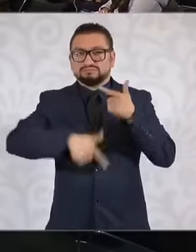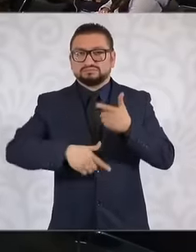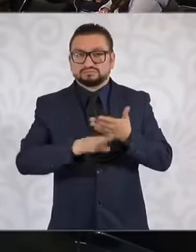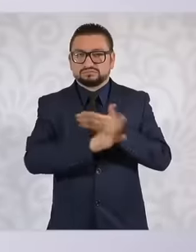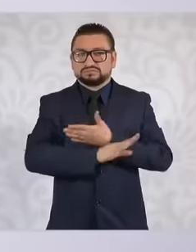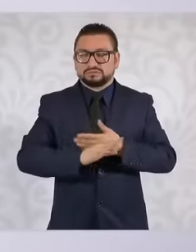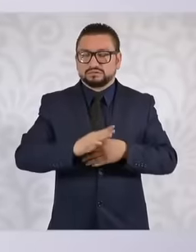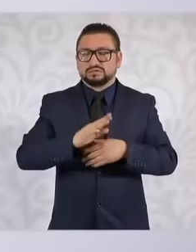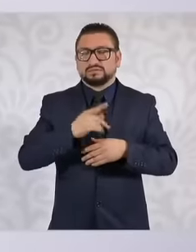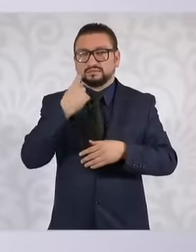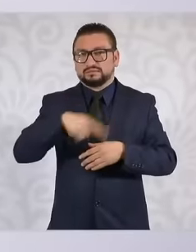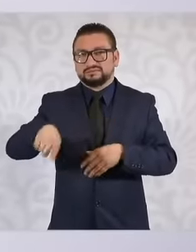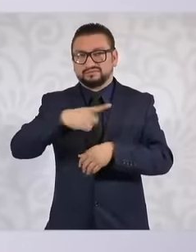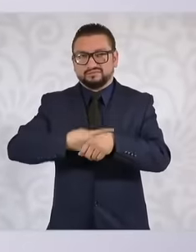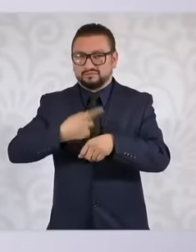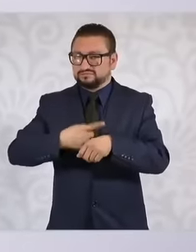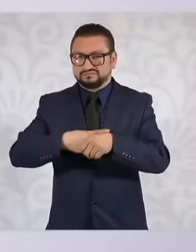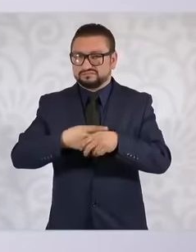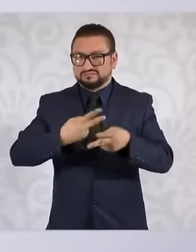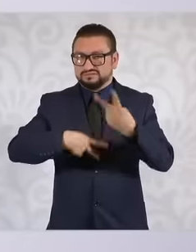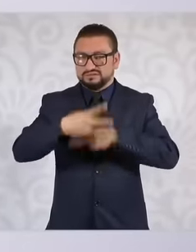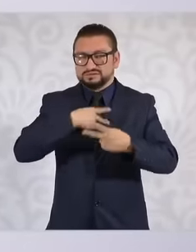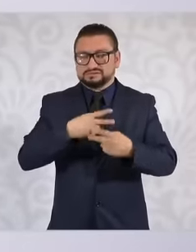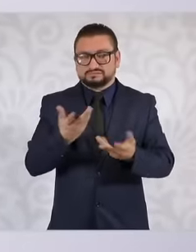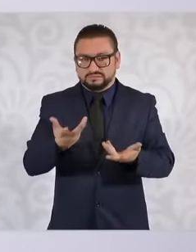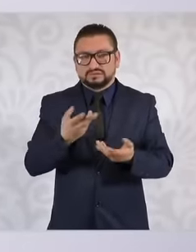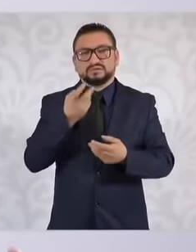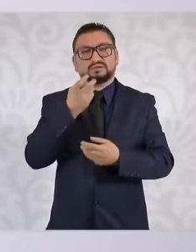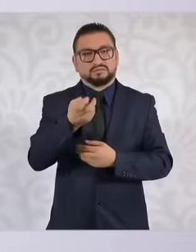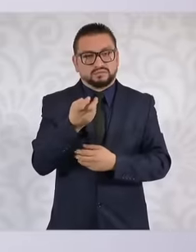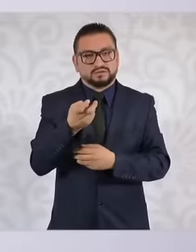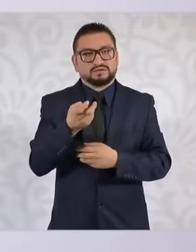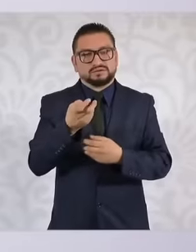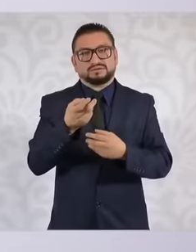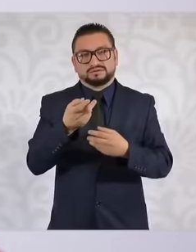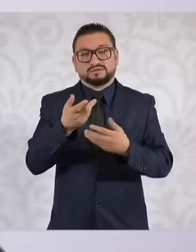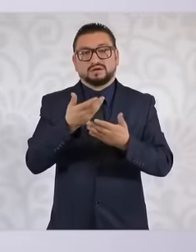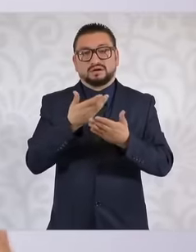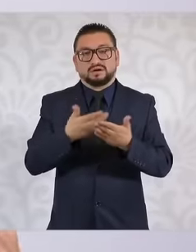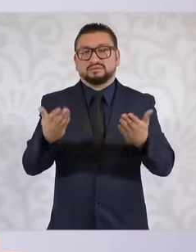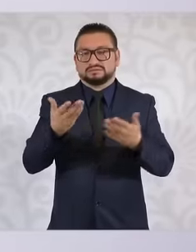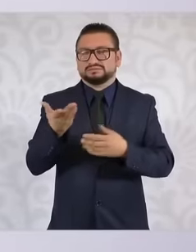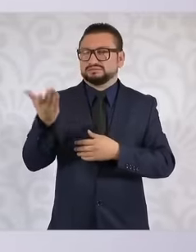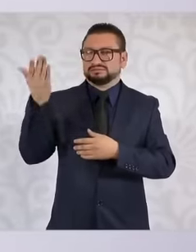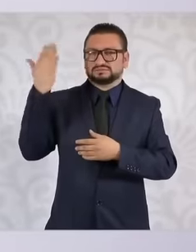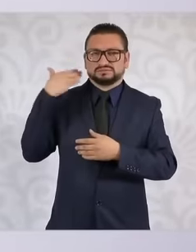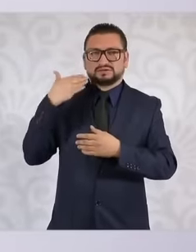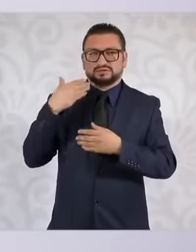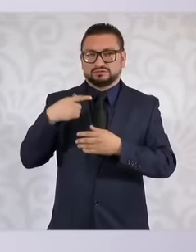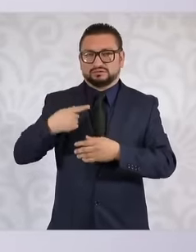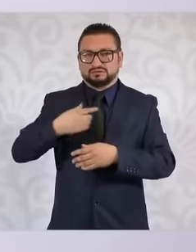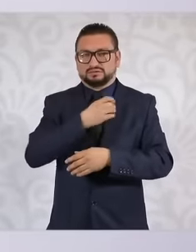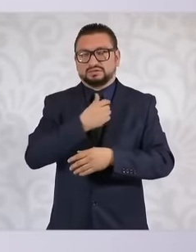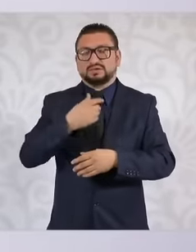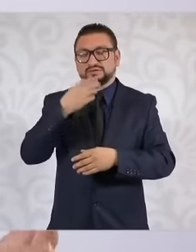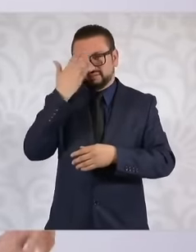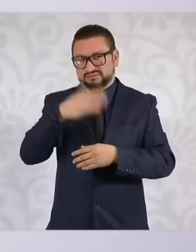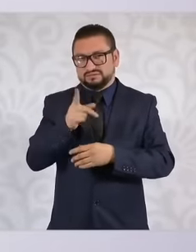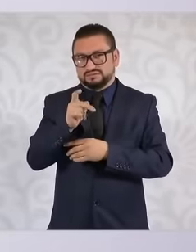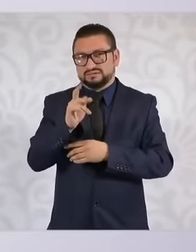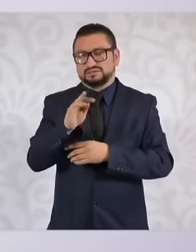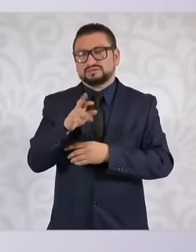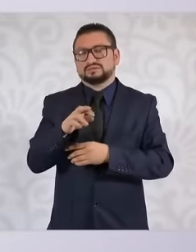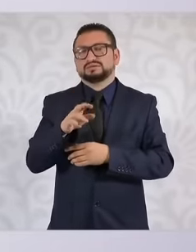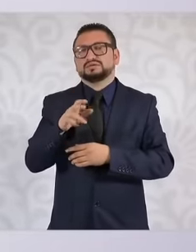cualquier enfermedad? Entonces, adicionalmente, lleva ya desde antes de que entráramos el doctor Kersenovich, que